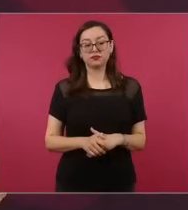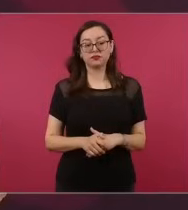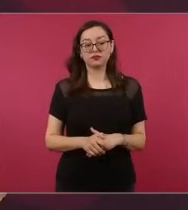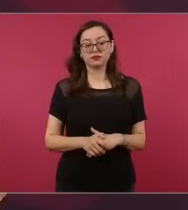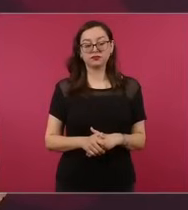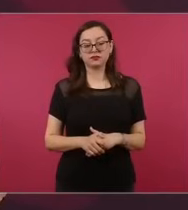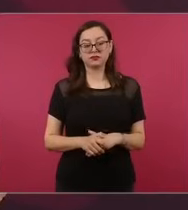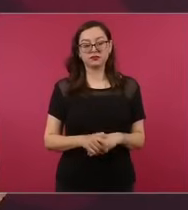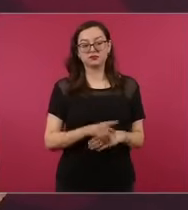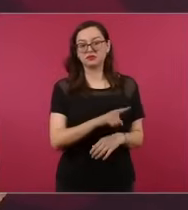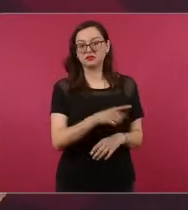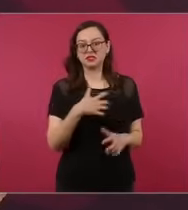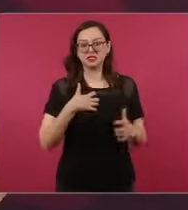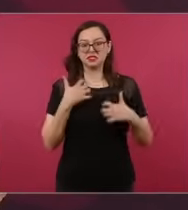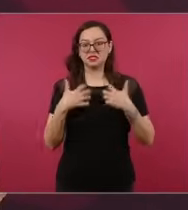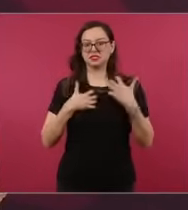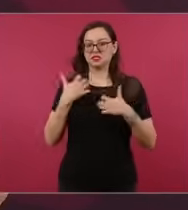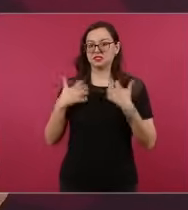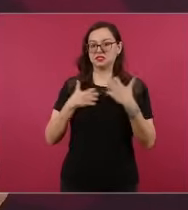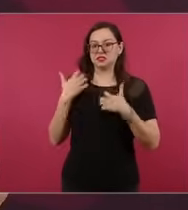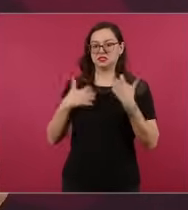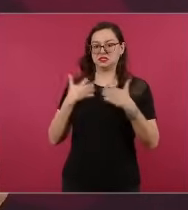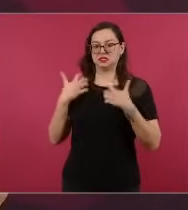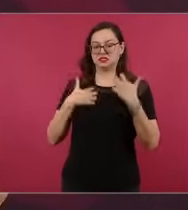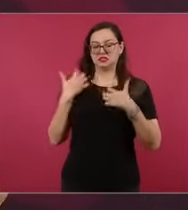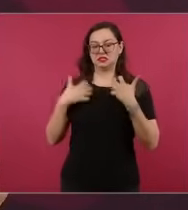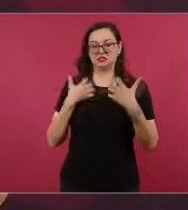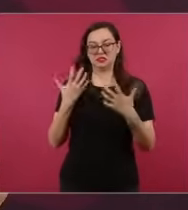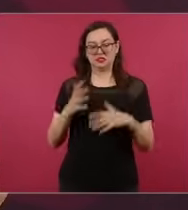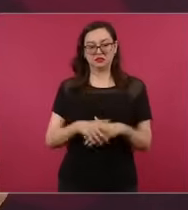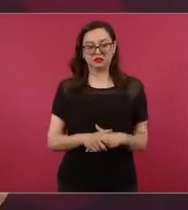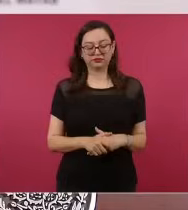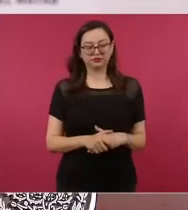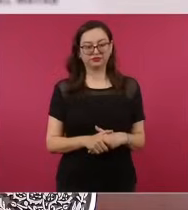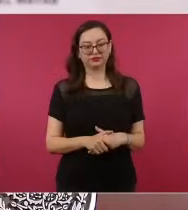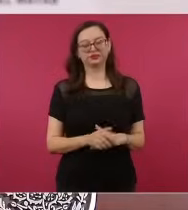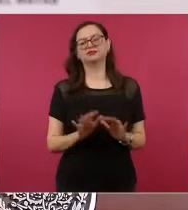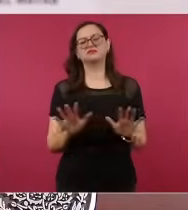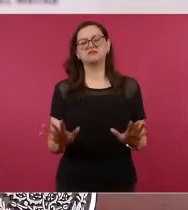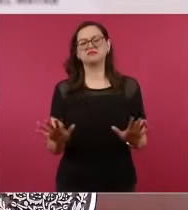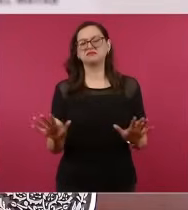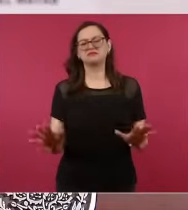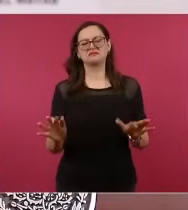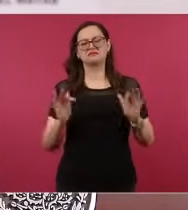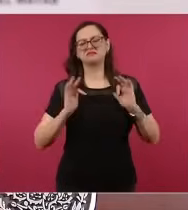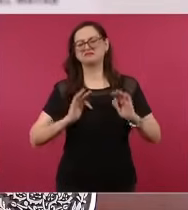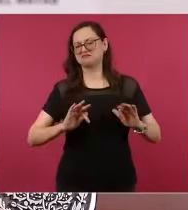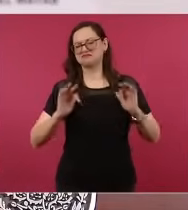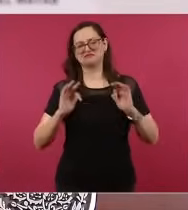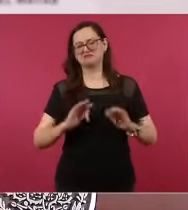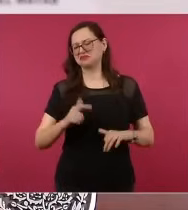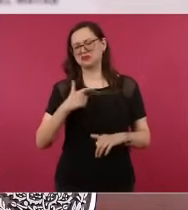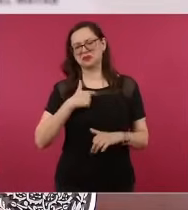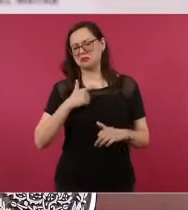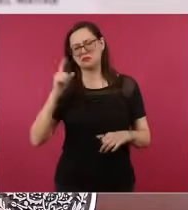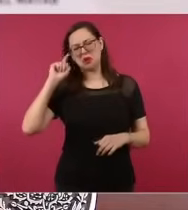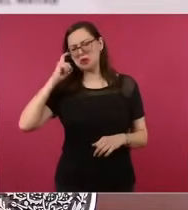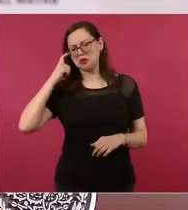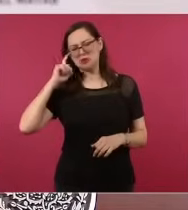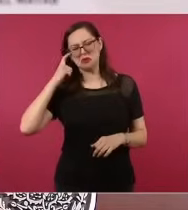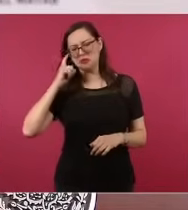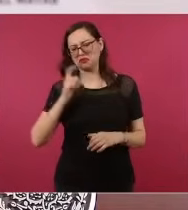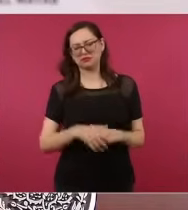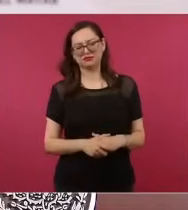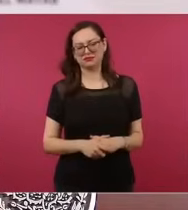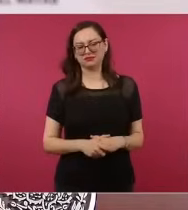se enojan los que simpatizan con nosotros. Yo no, porque ya les